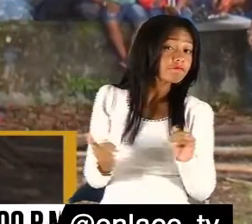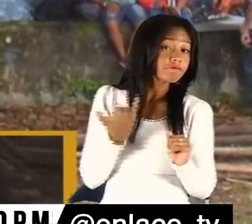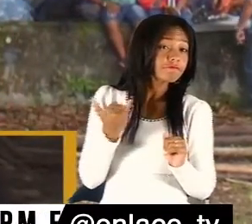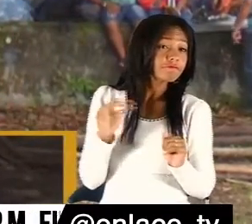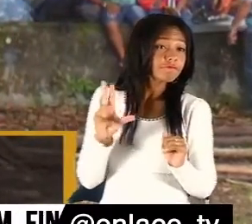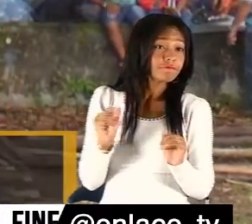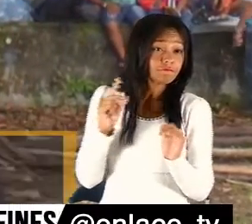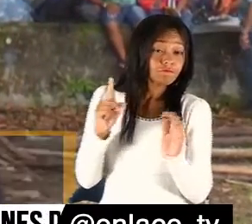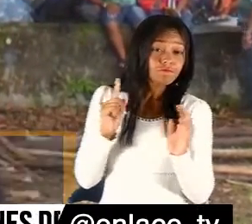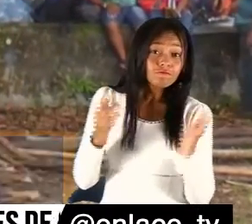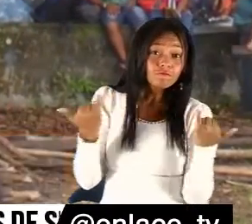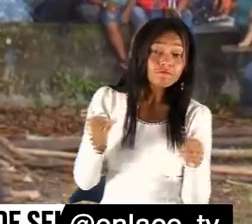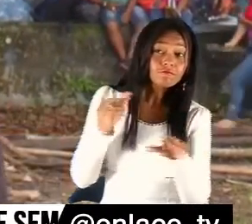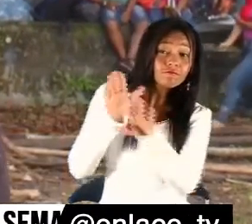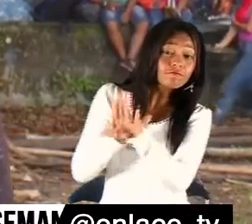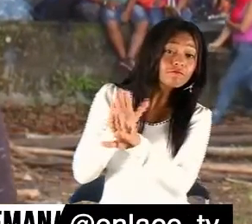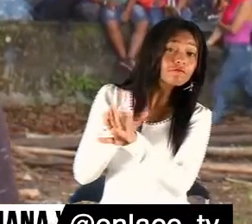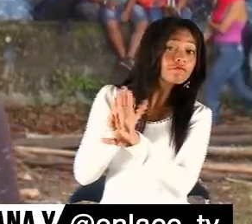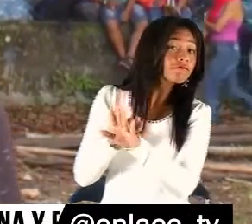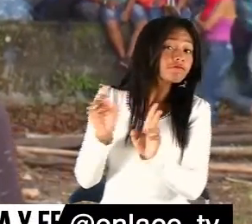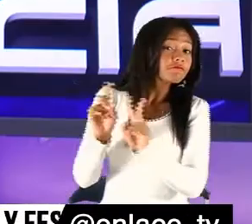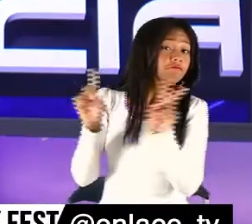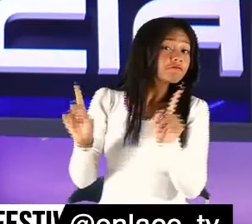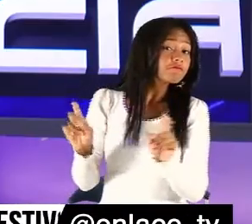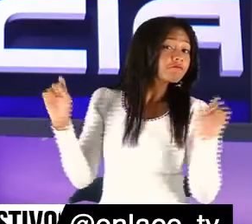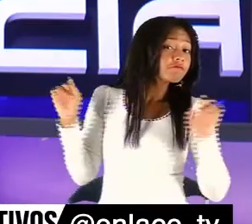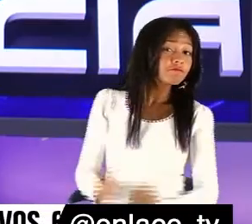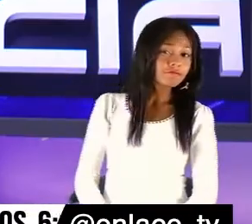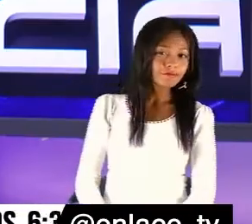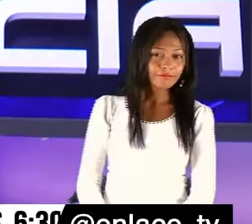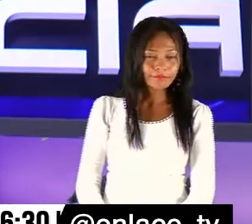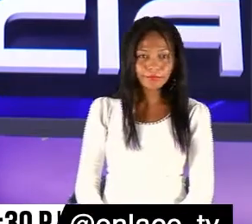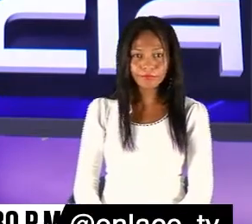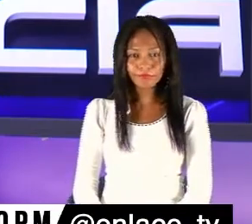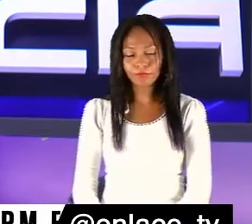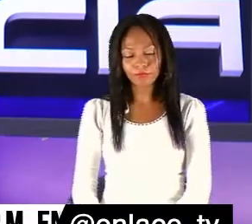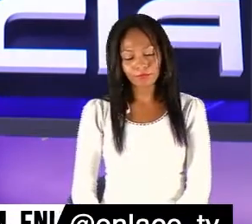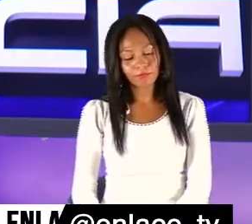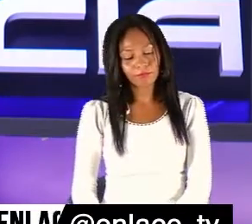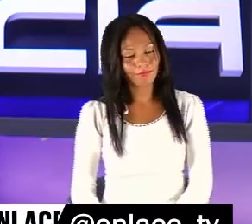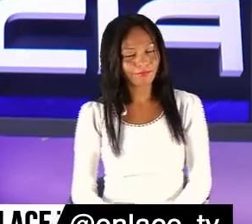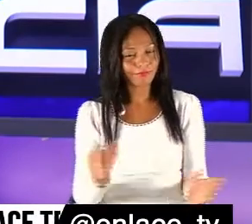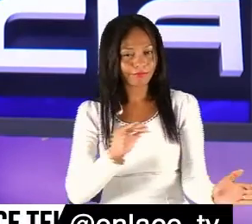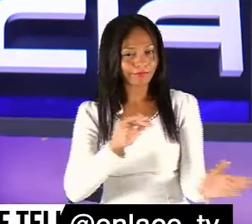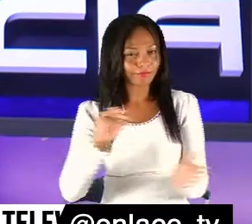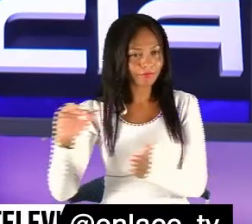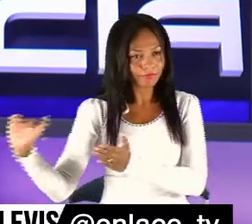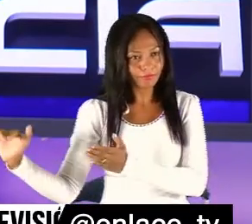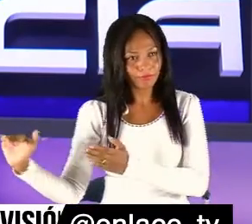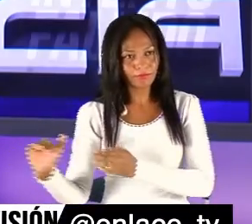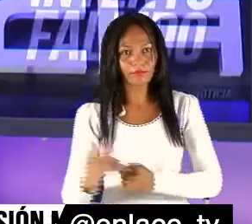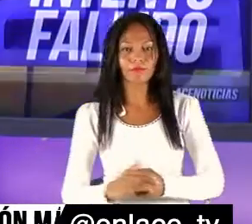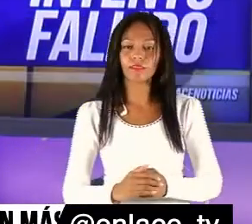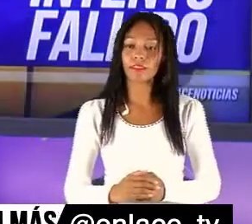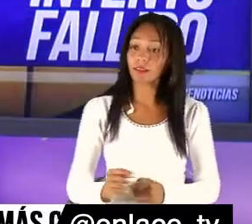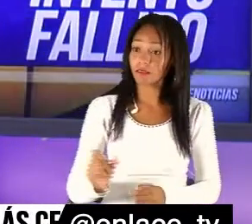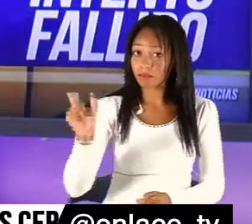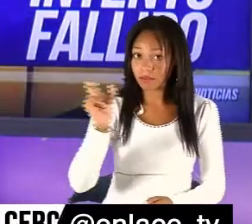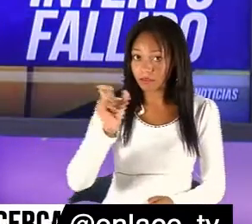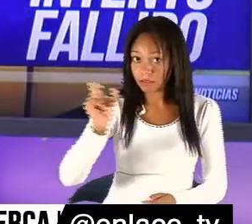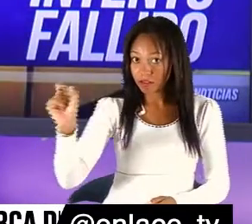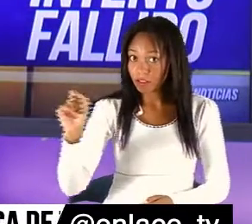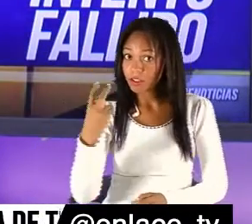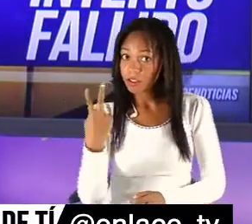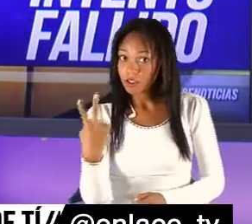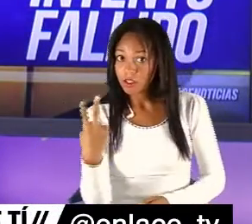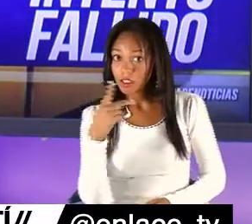a las peticiones que estamos haciendo desde la cumbre. En otras informaciones, dos sujetos vieron frustrado su intento de hurto en